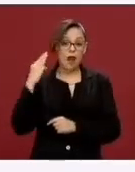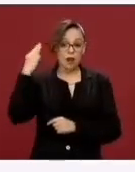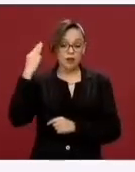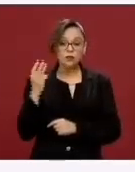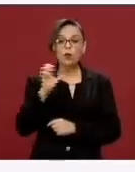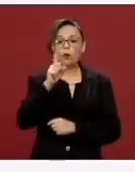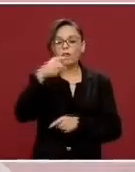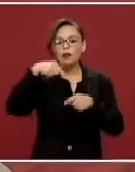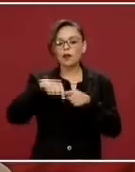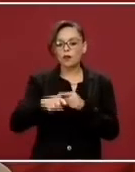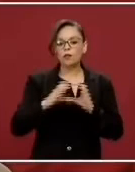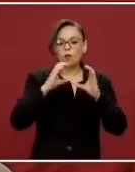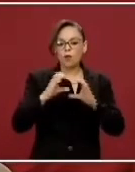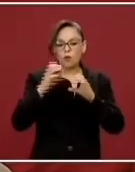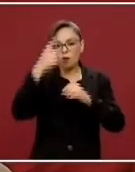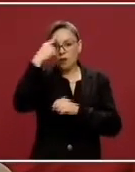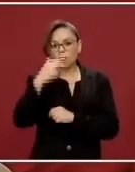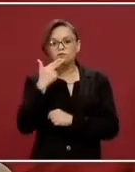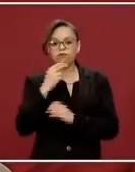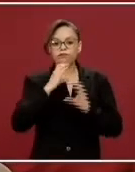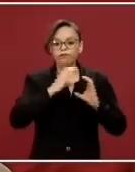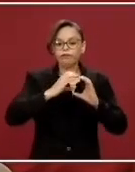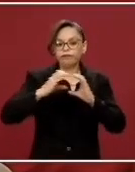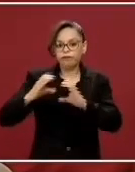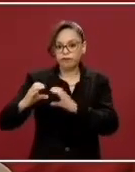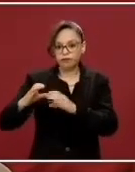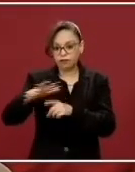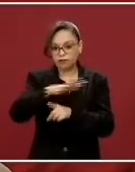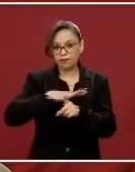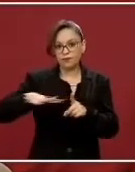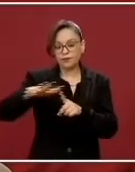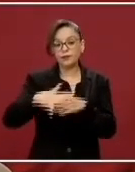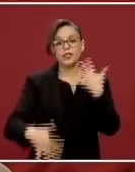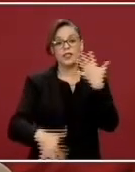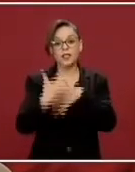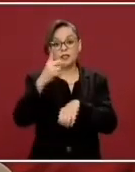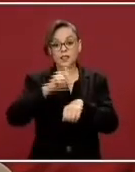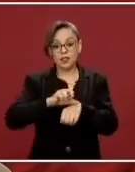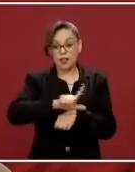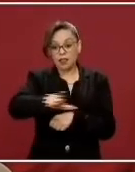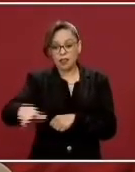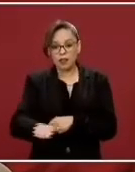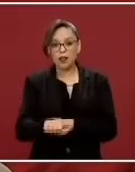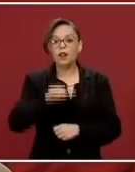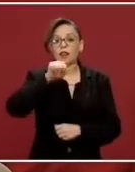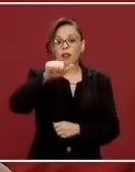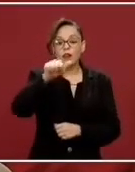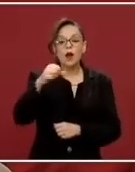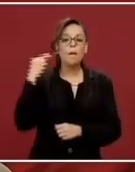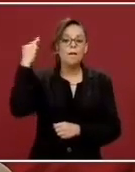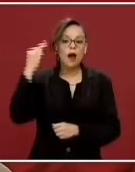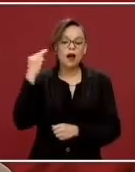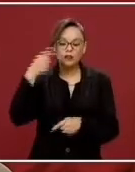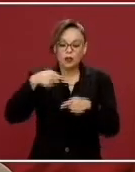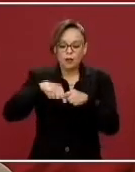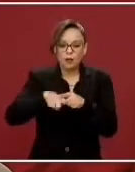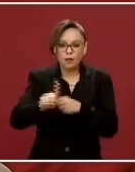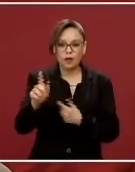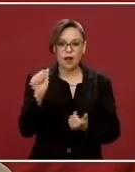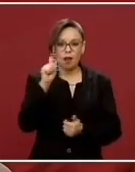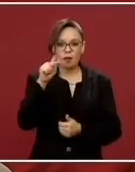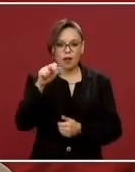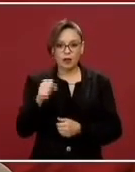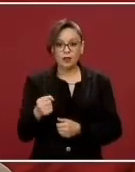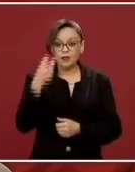práctica medidas intensas de mitigación comunitaria 15 días después, el 16 de marzo. Y así los demás